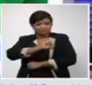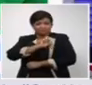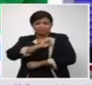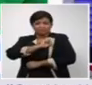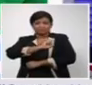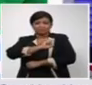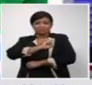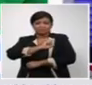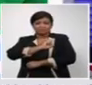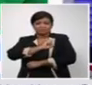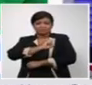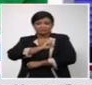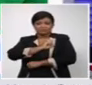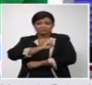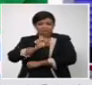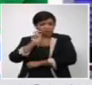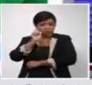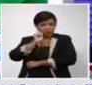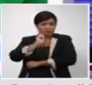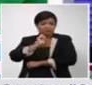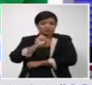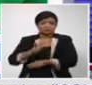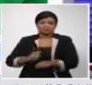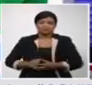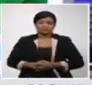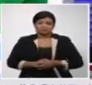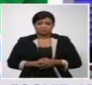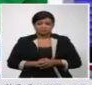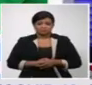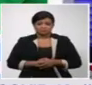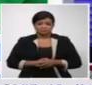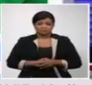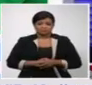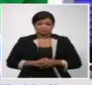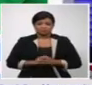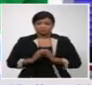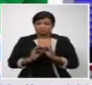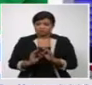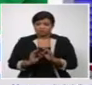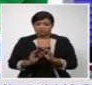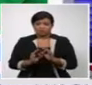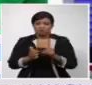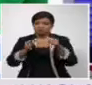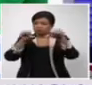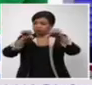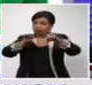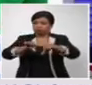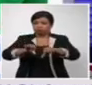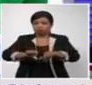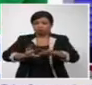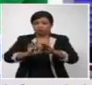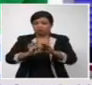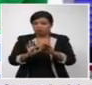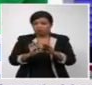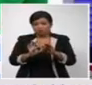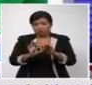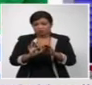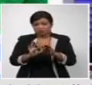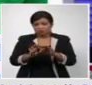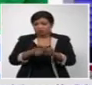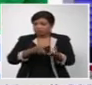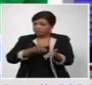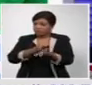hipoxemia refractaria al tratamiento y en un cuadro de bradicardia extrema, pues seguida de una